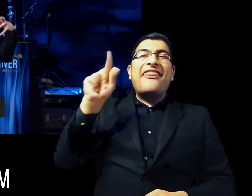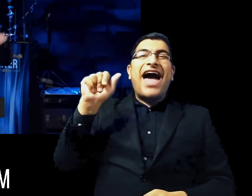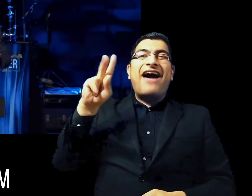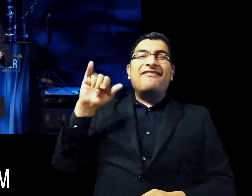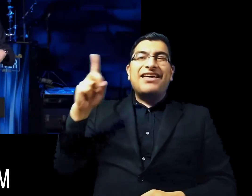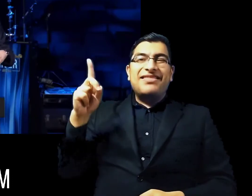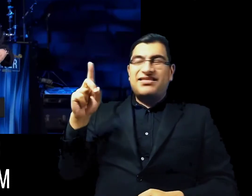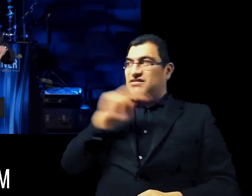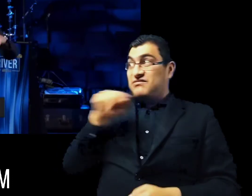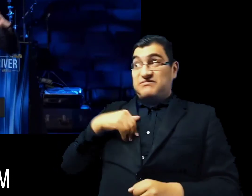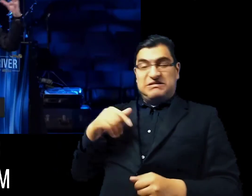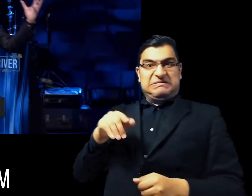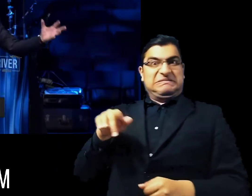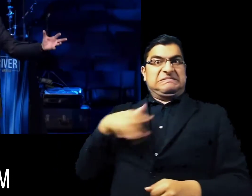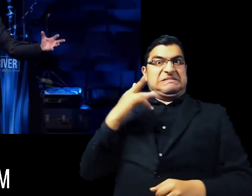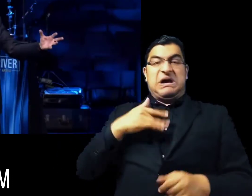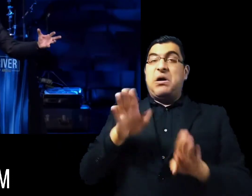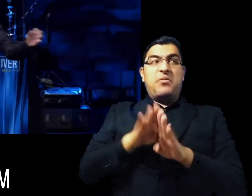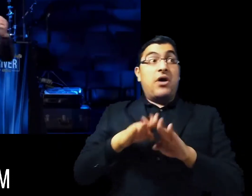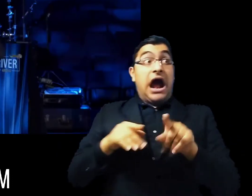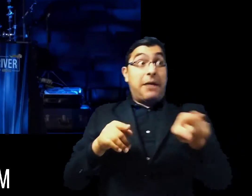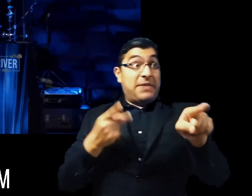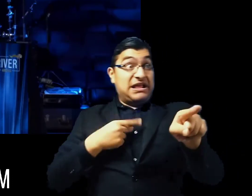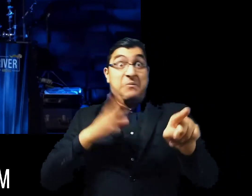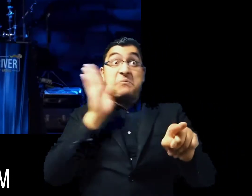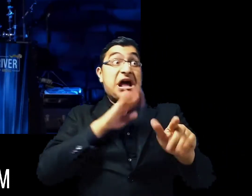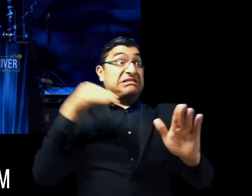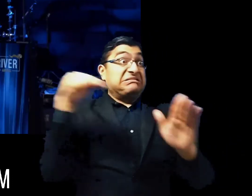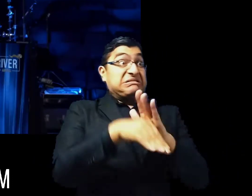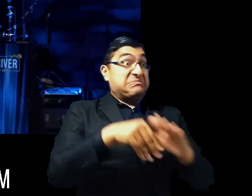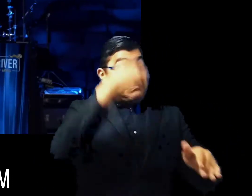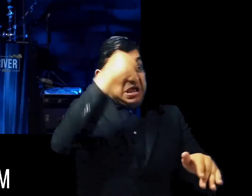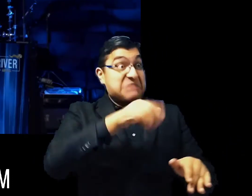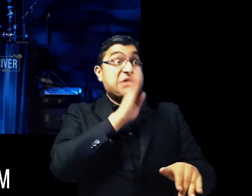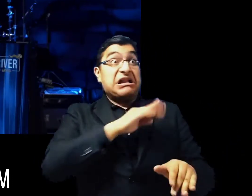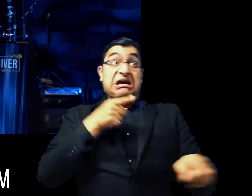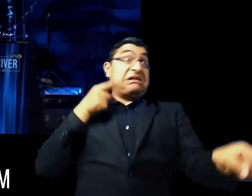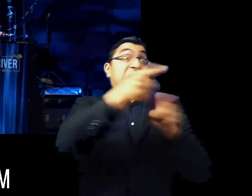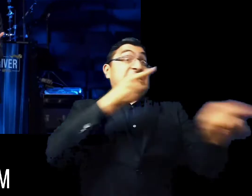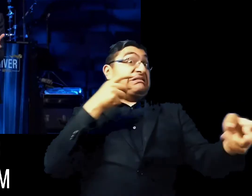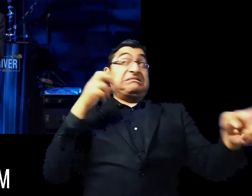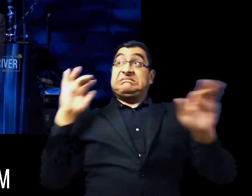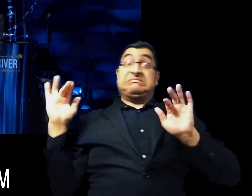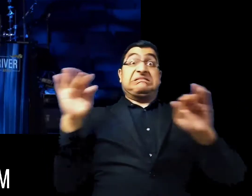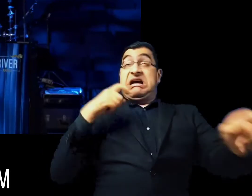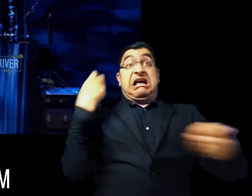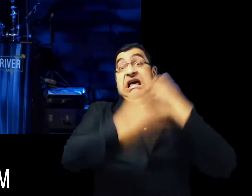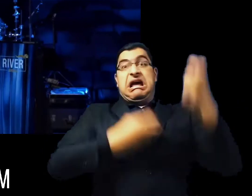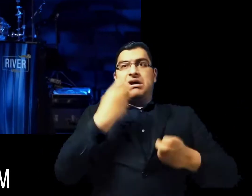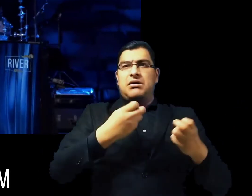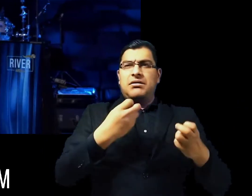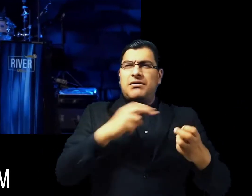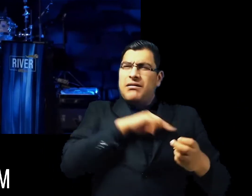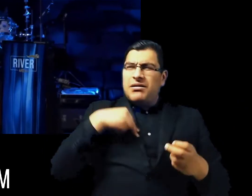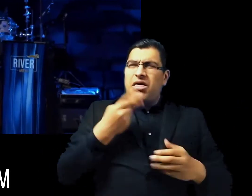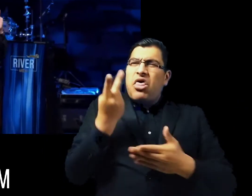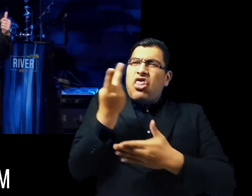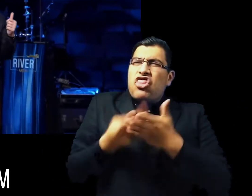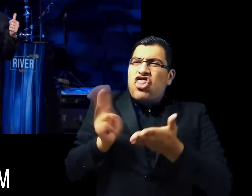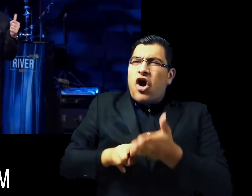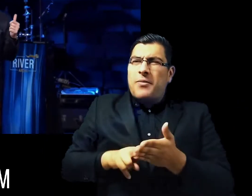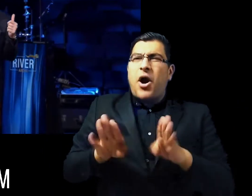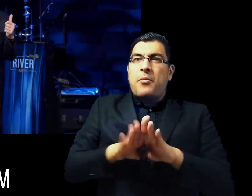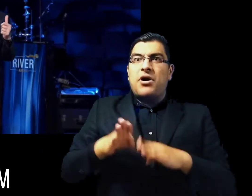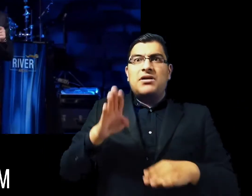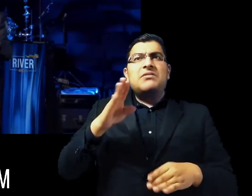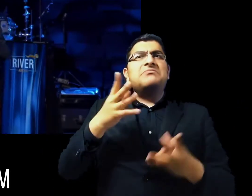juntamos inmediatamente como buitres para liquidar a los que caen. ¿Por qué tenemos una doble moral? No importa tanto el pecado, como dije hace